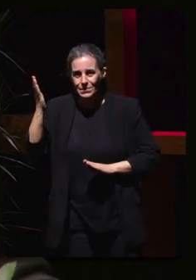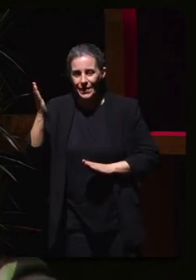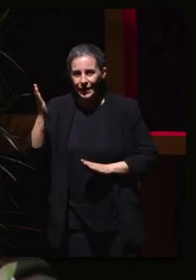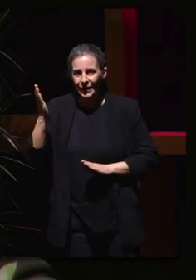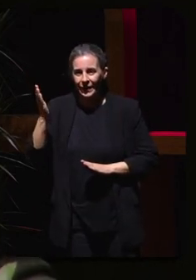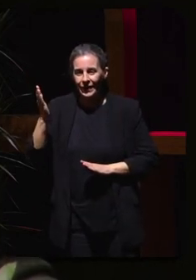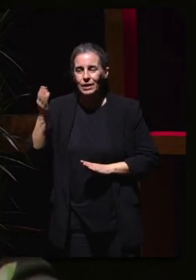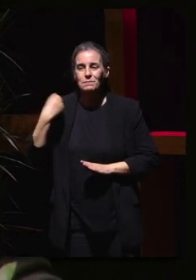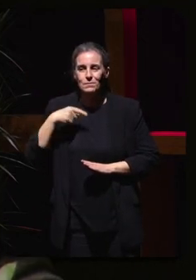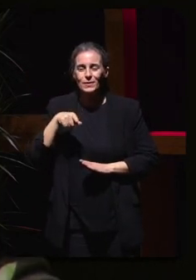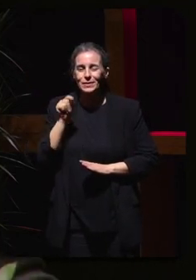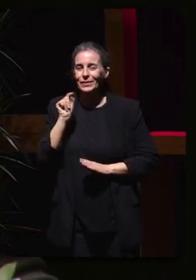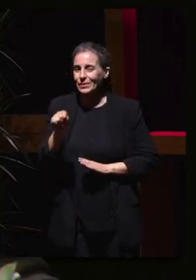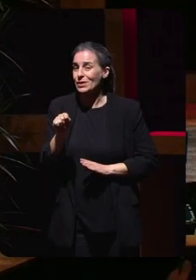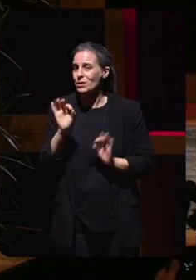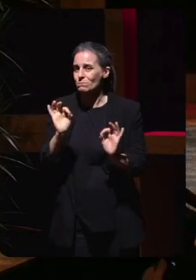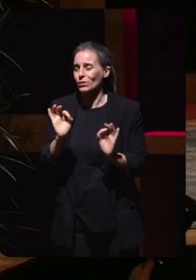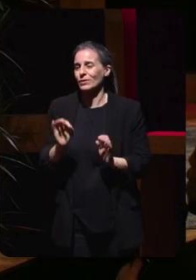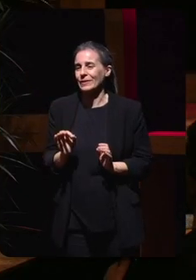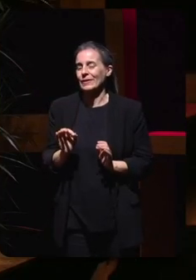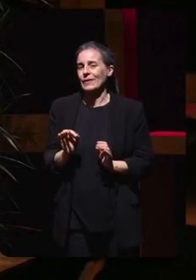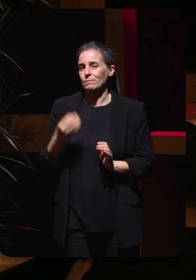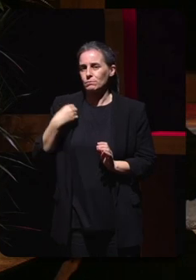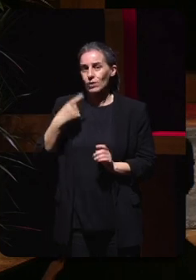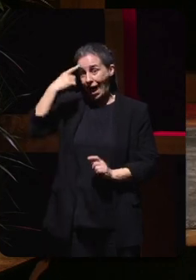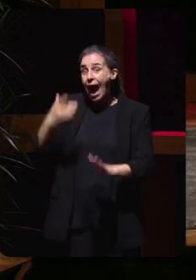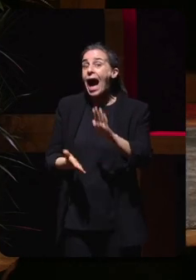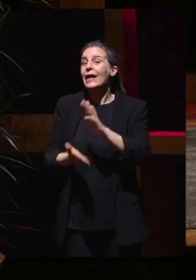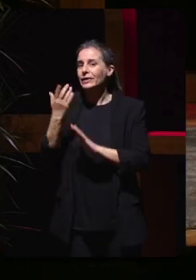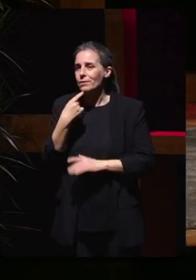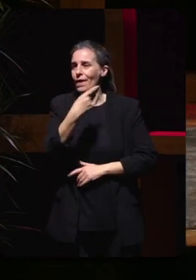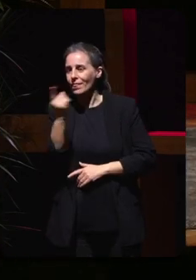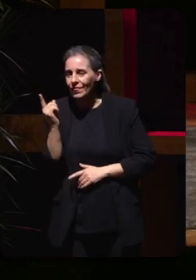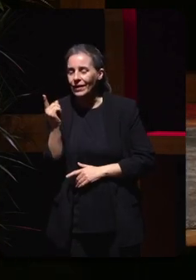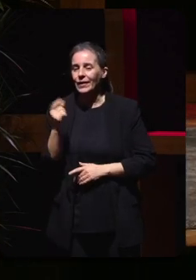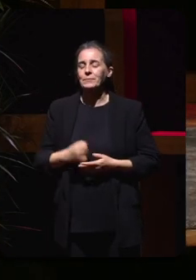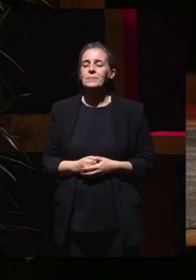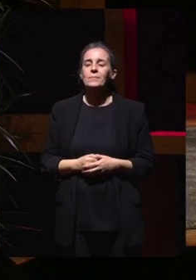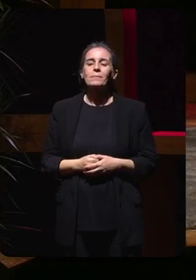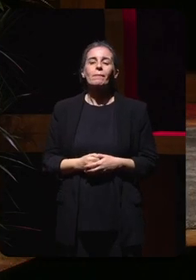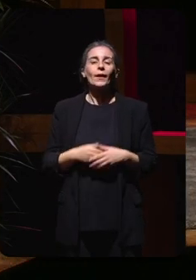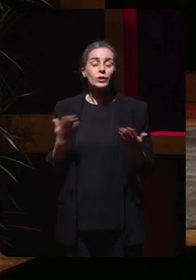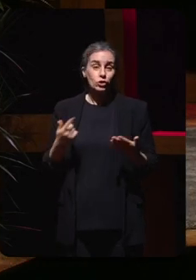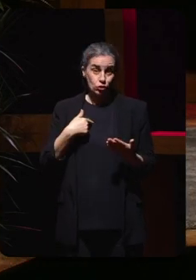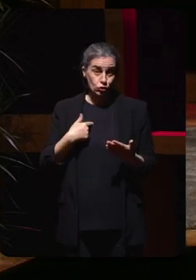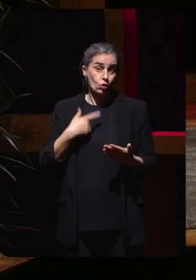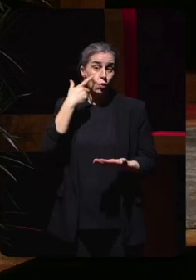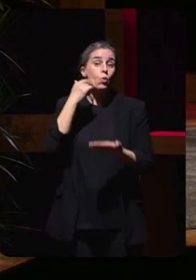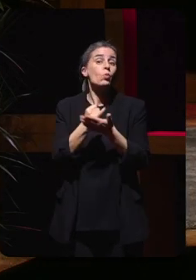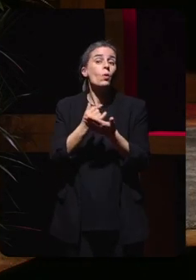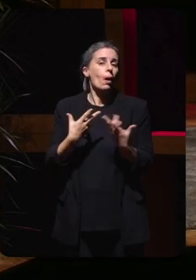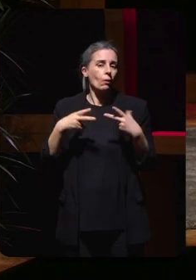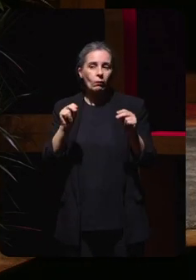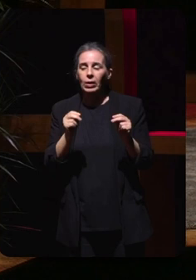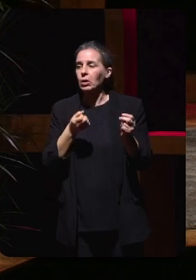sea, ese era el punto, ¿no? ¿Cómo se atreve a decir eso? Y entonces cuando terminé conté un poco lo que había